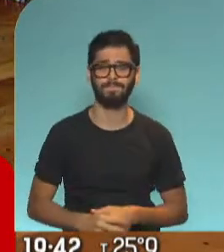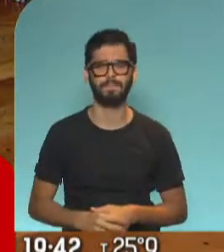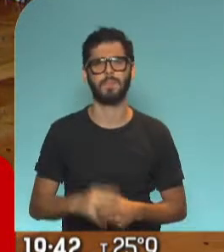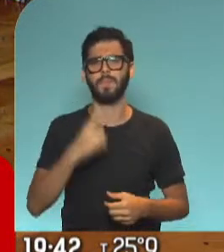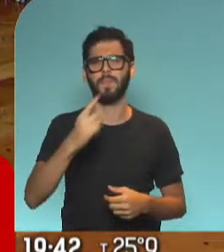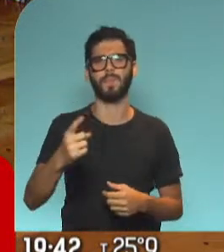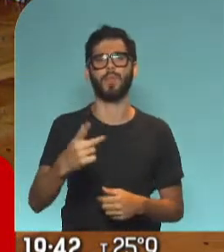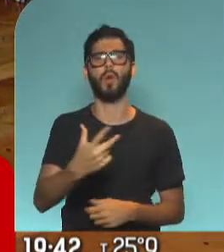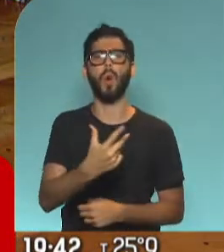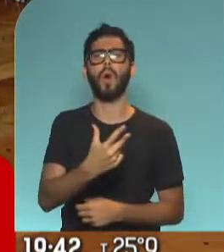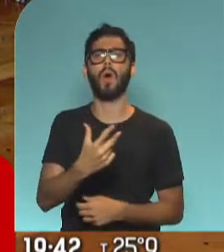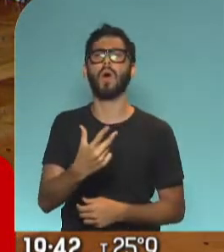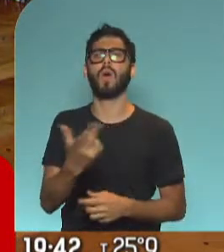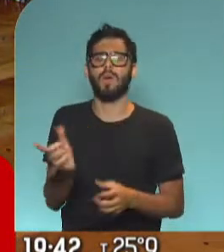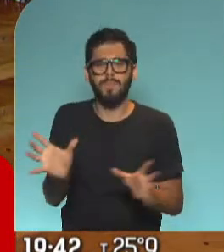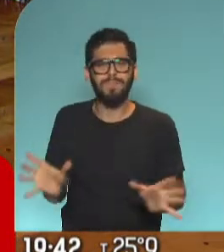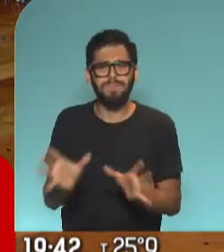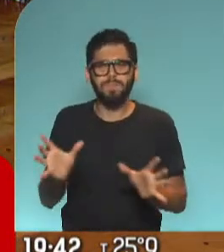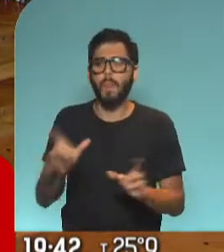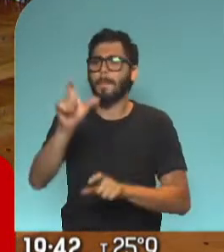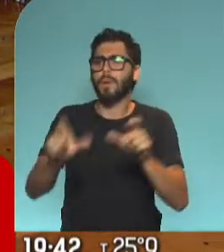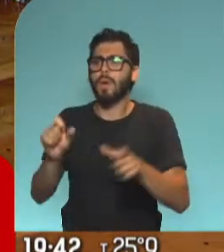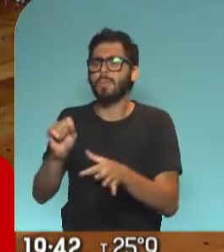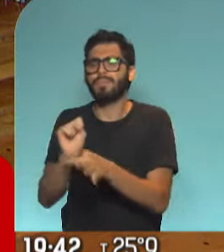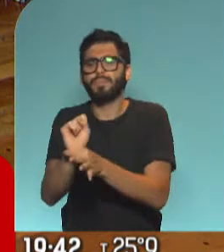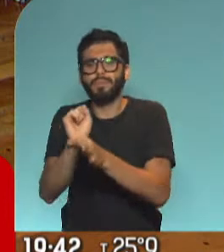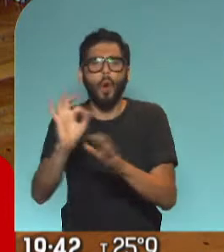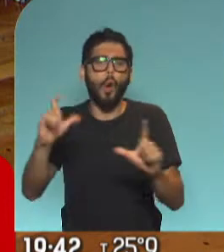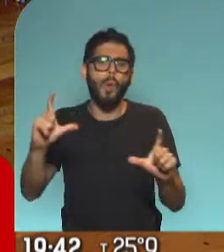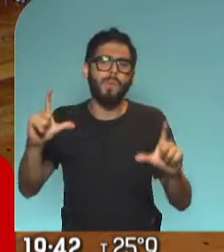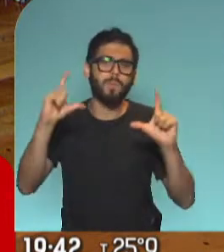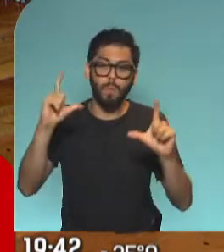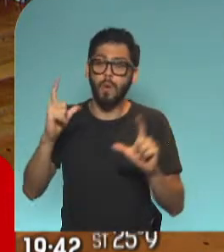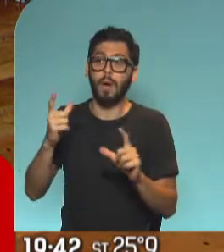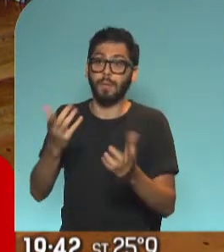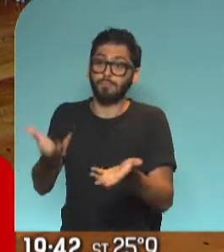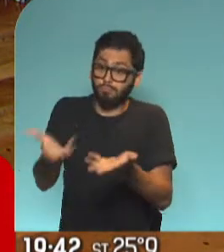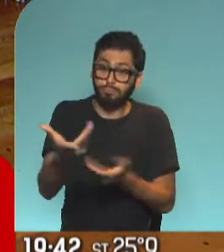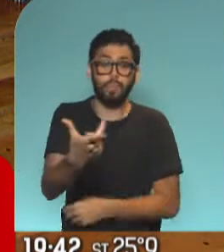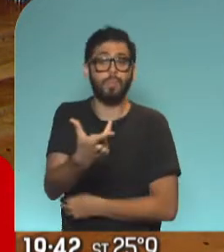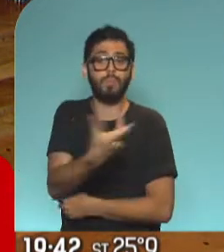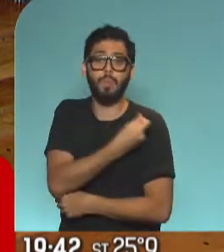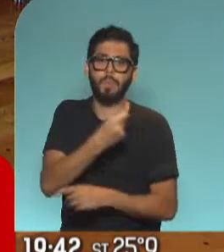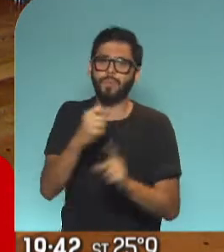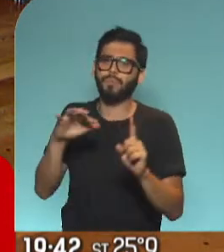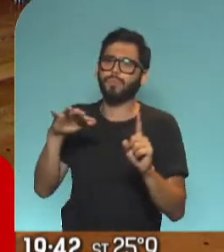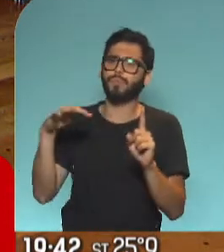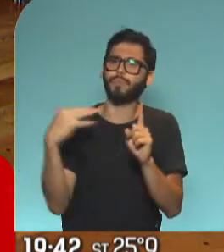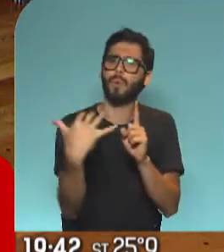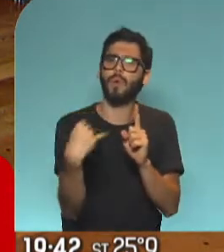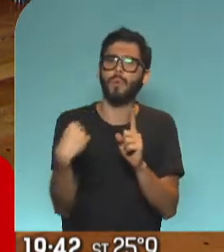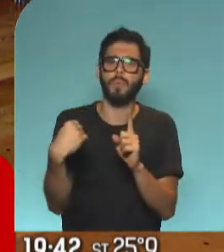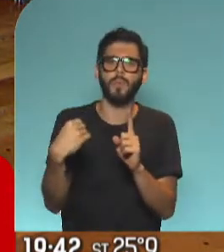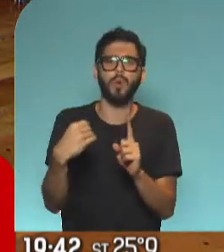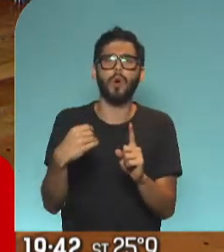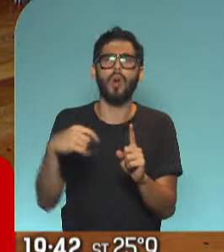vacunar personalidades, ya sea famosa o prestigiosa, que pudieran impactar en alguna parte de la sociedad, no la comenzaron por cantidad de dosis o